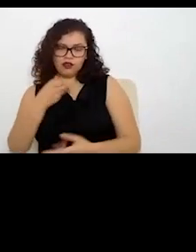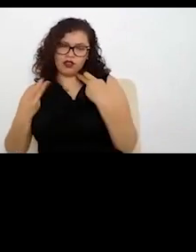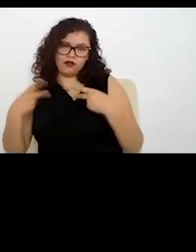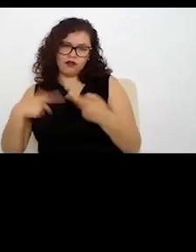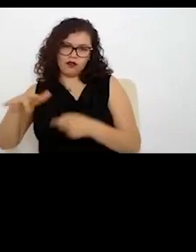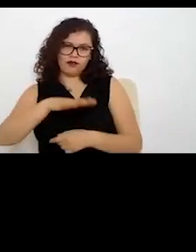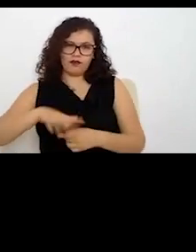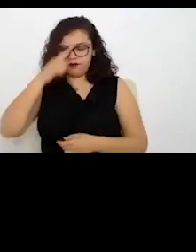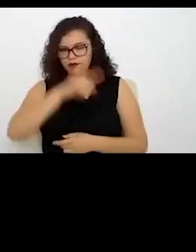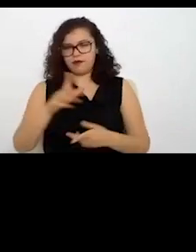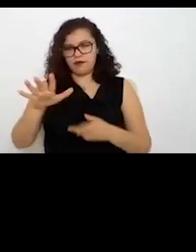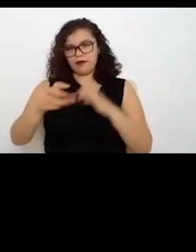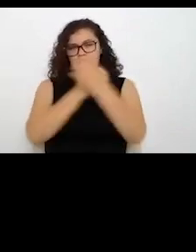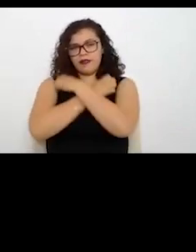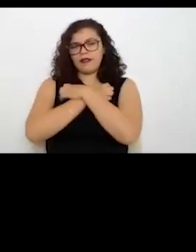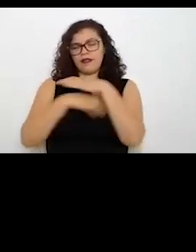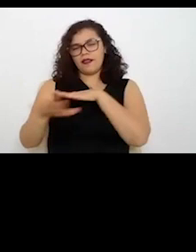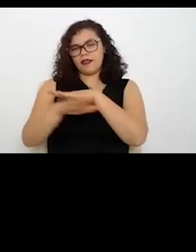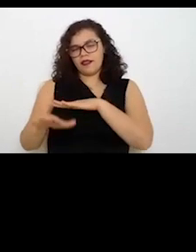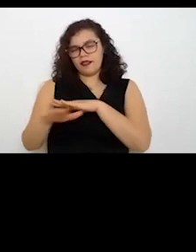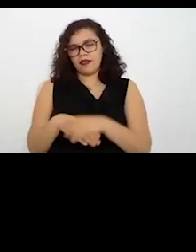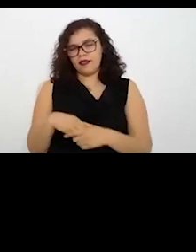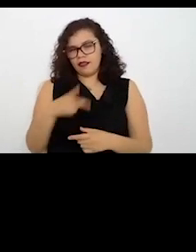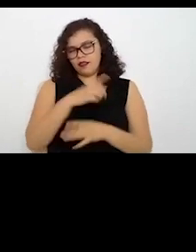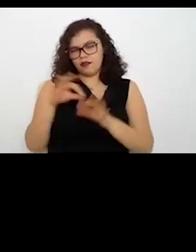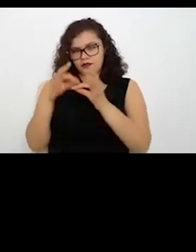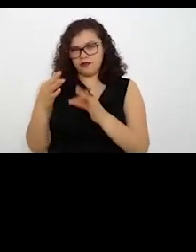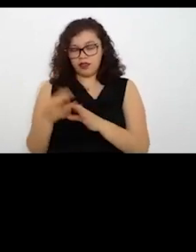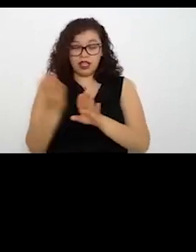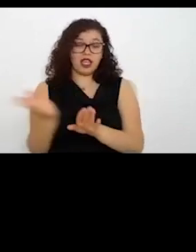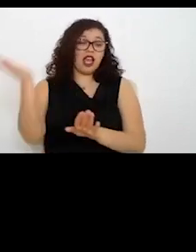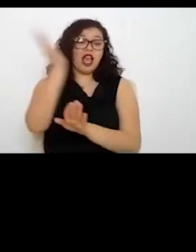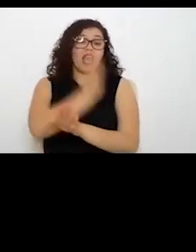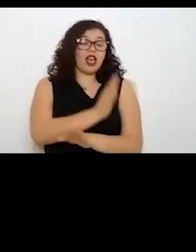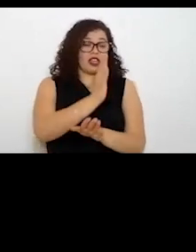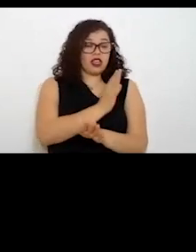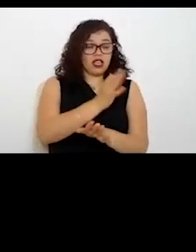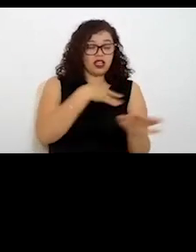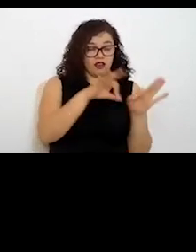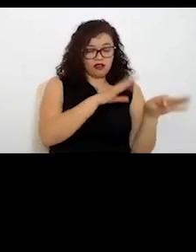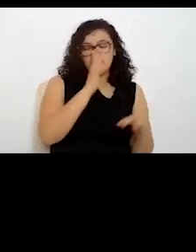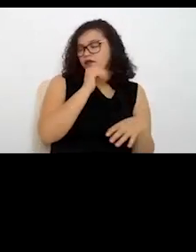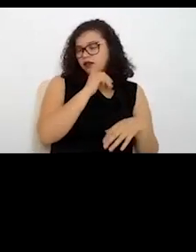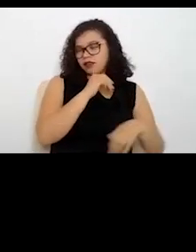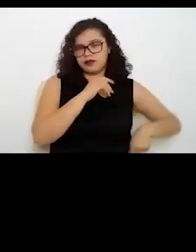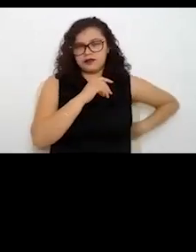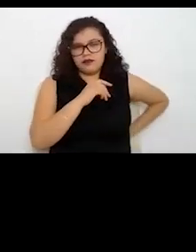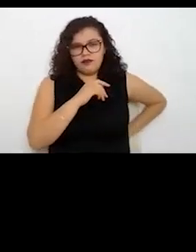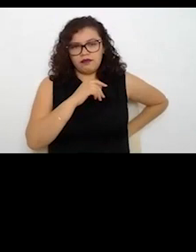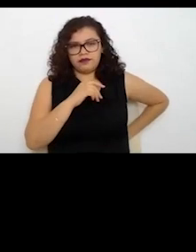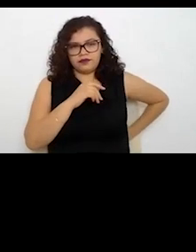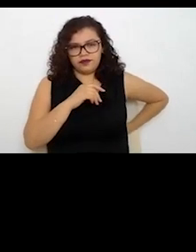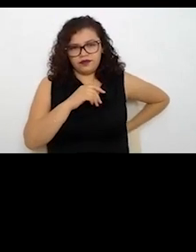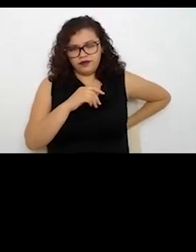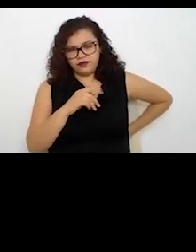con la educación básica, y no puede elaborar antes de haberlo concluido. Deberá de tener un certificado médico que acredite